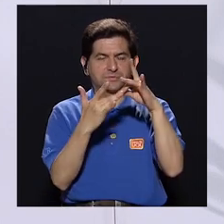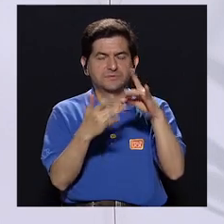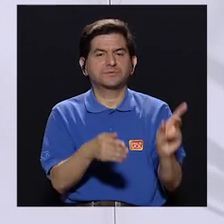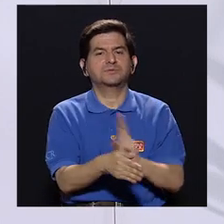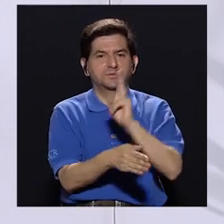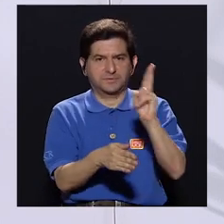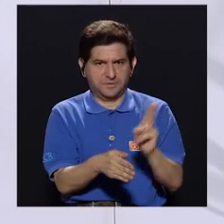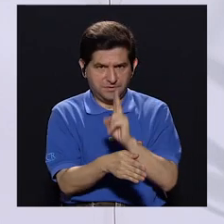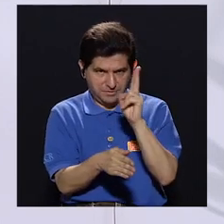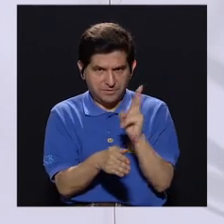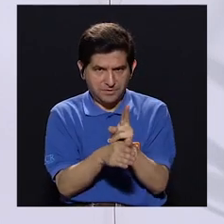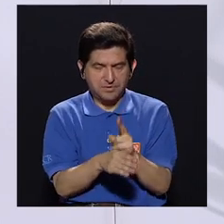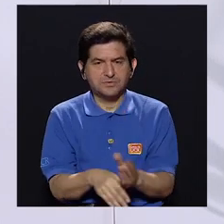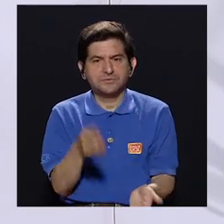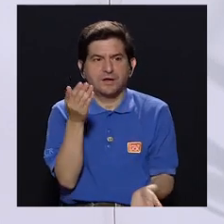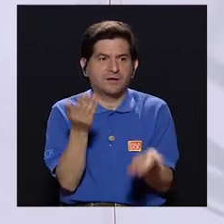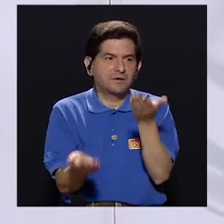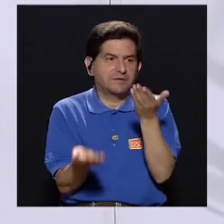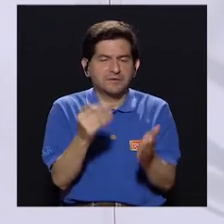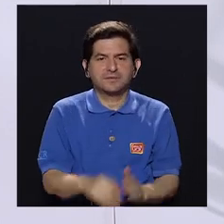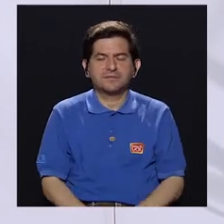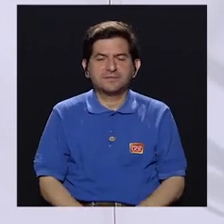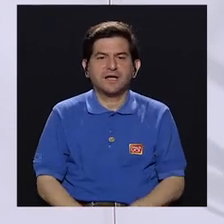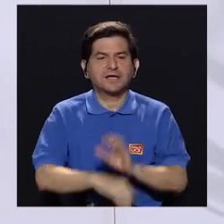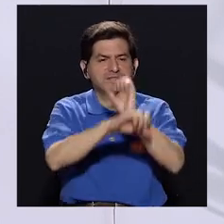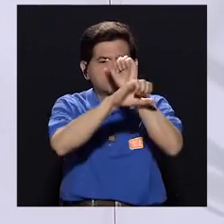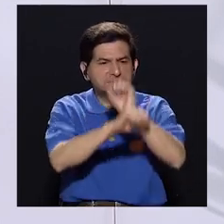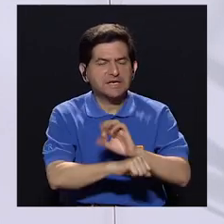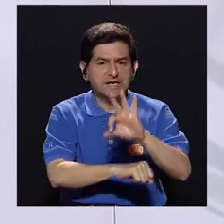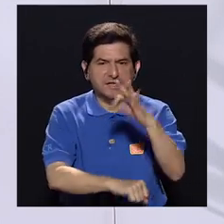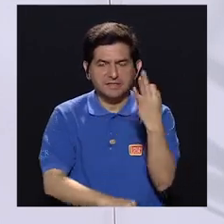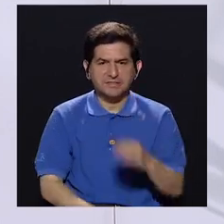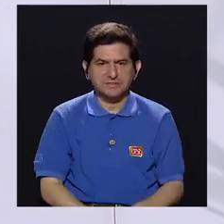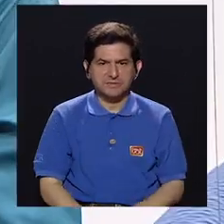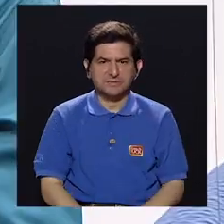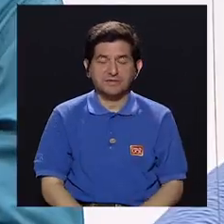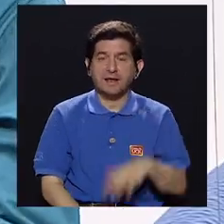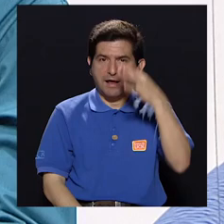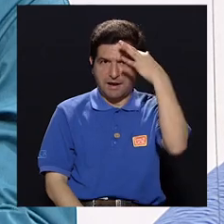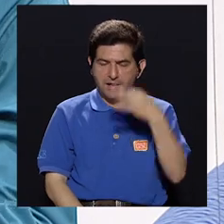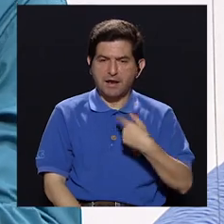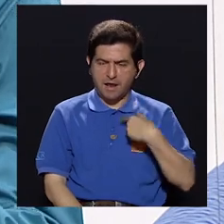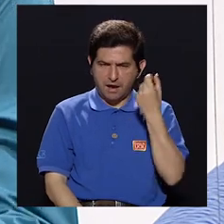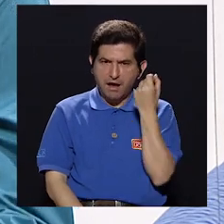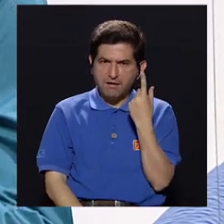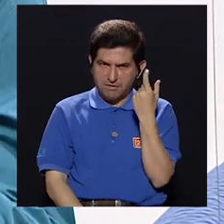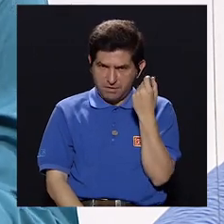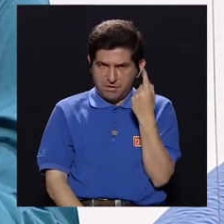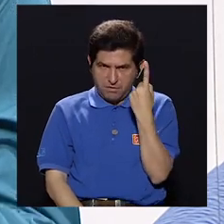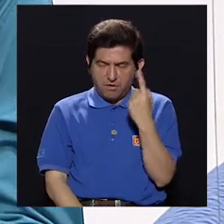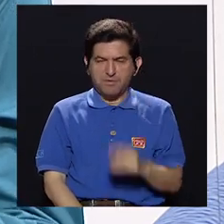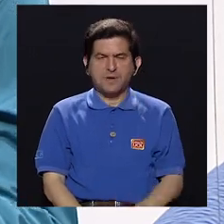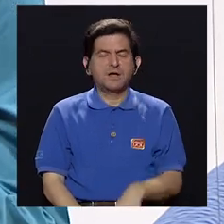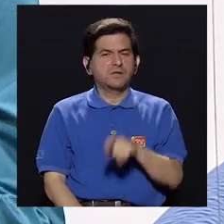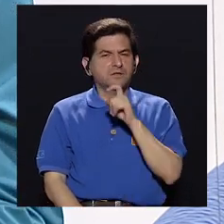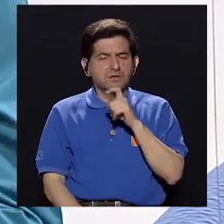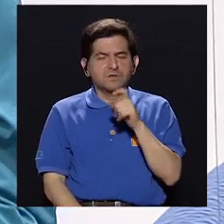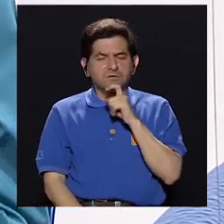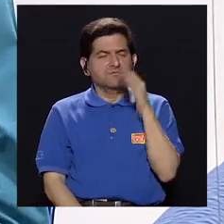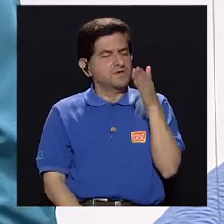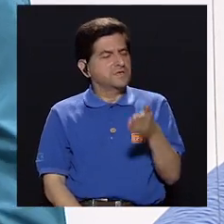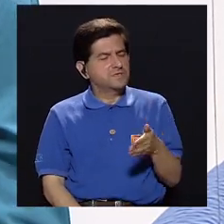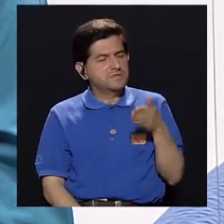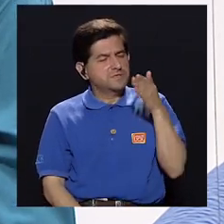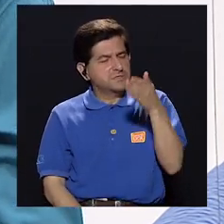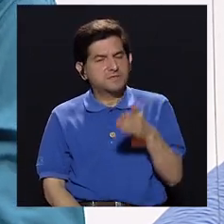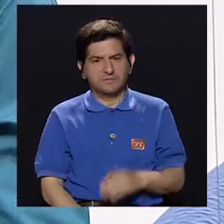utilizar eh digamos la manera tradicional que es poniendo la c créame que le comprendo perfectamente lo difícil lo lento